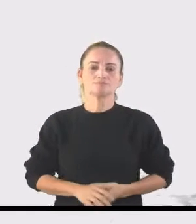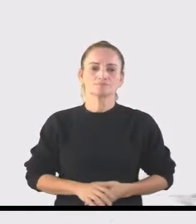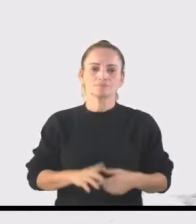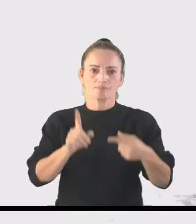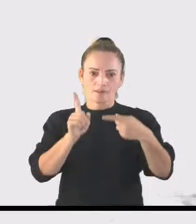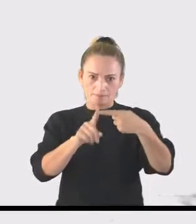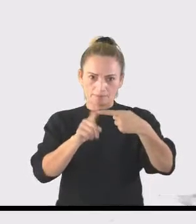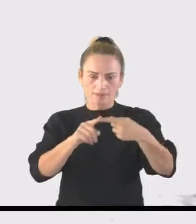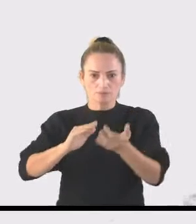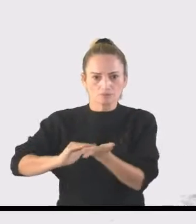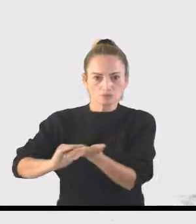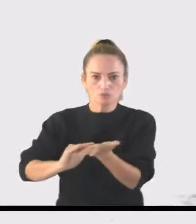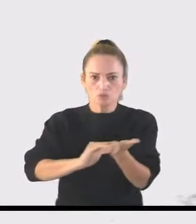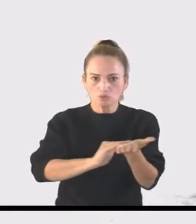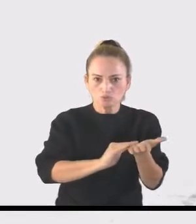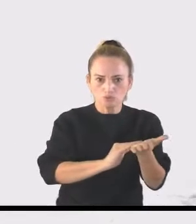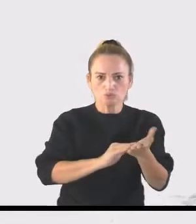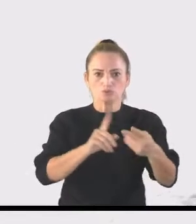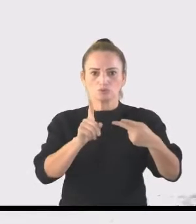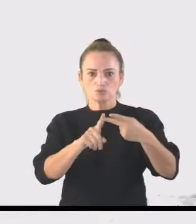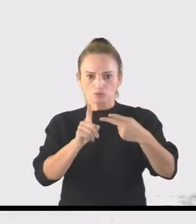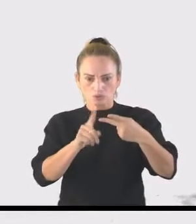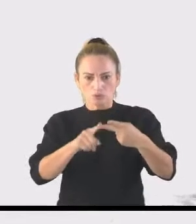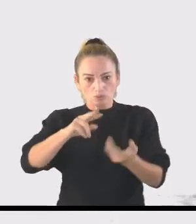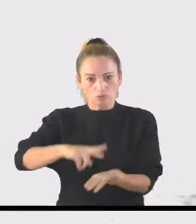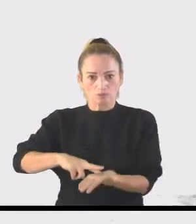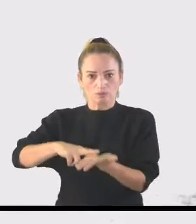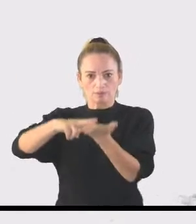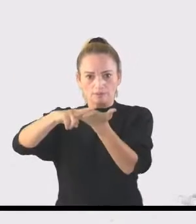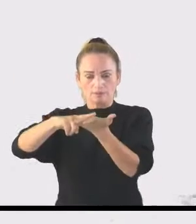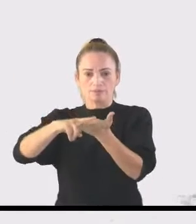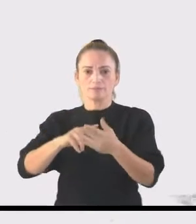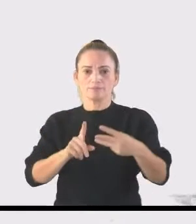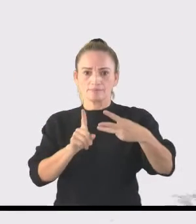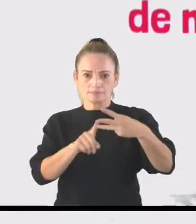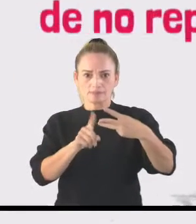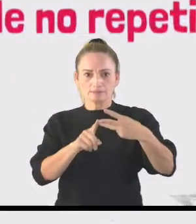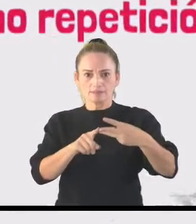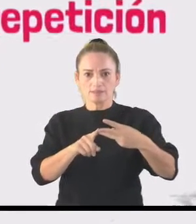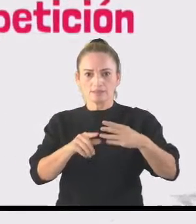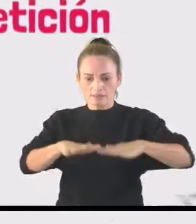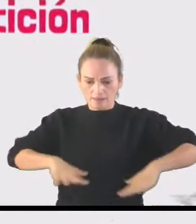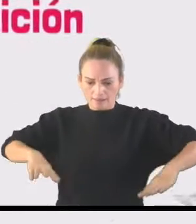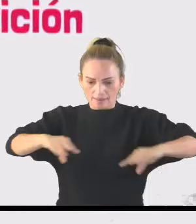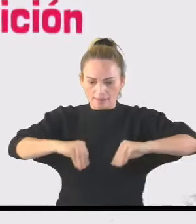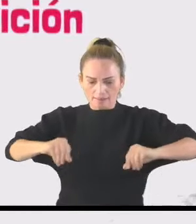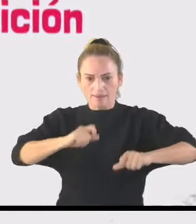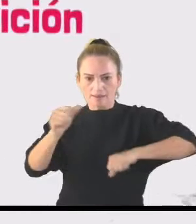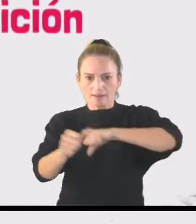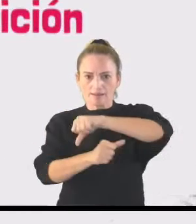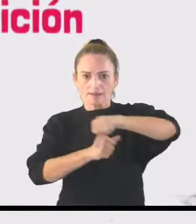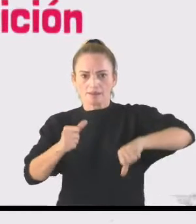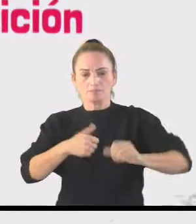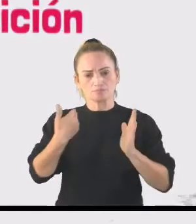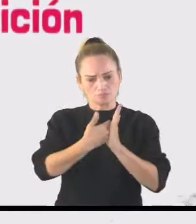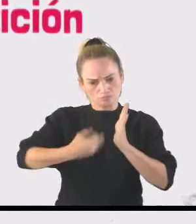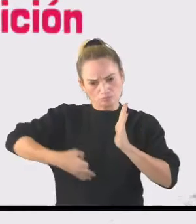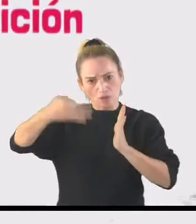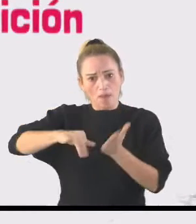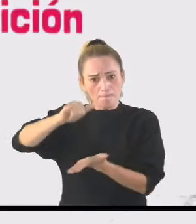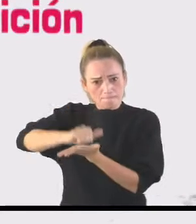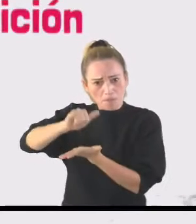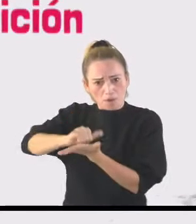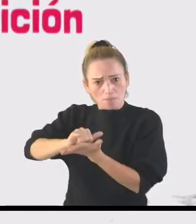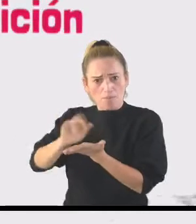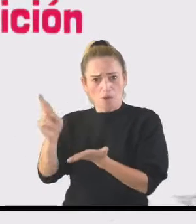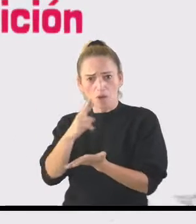Medidas de satisfacción, medidas de rehabilitación, medidas de restitución, medidas de garantías de no